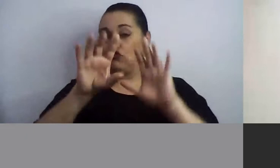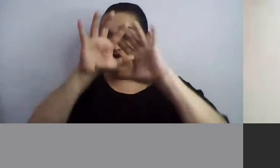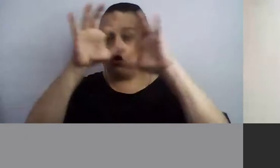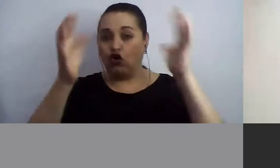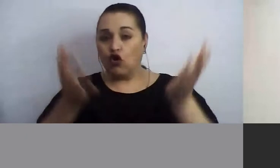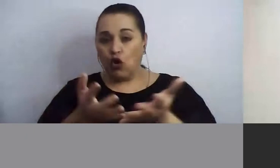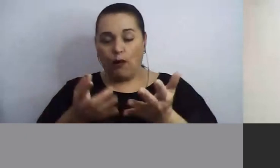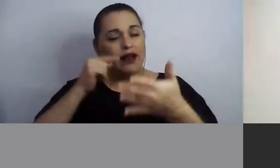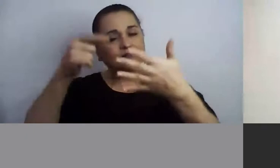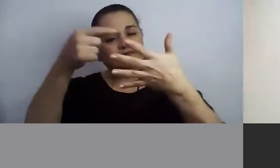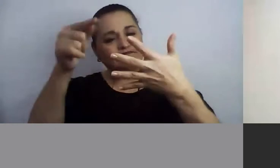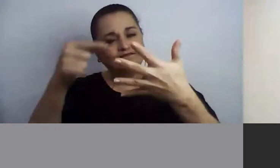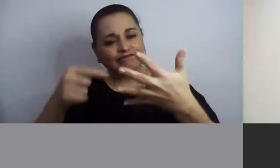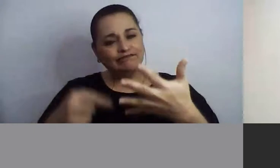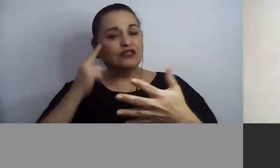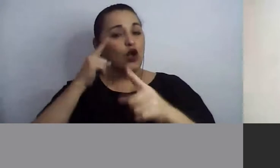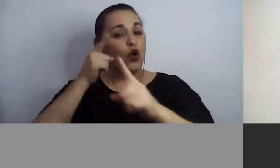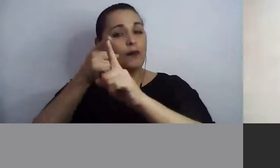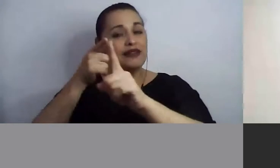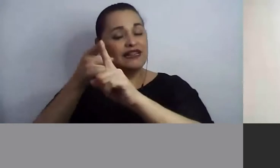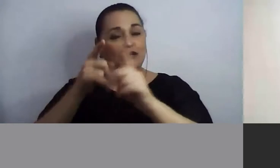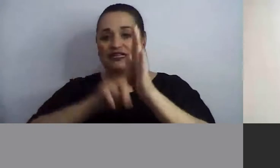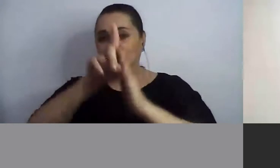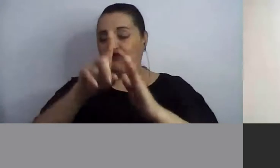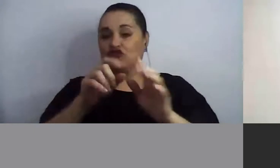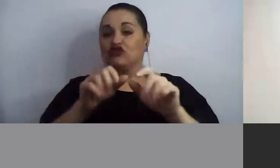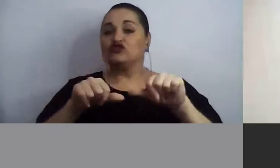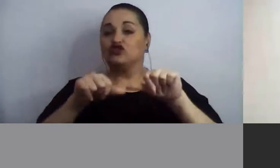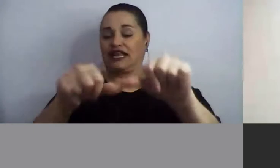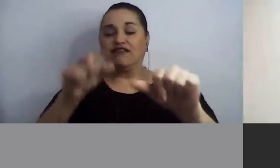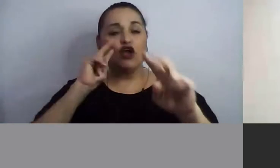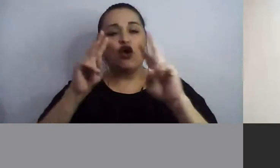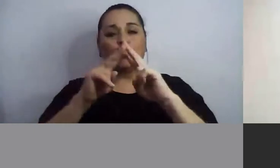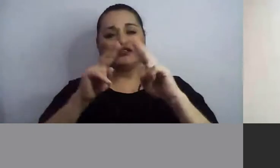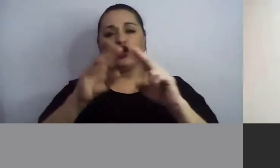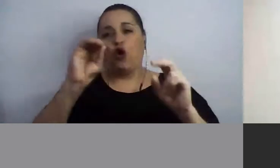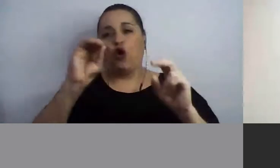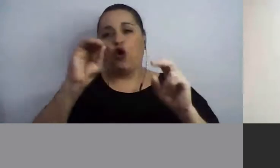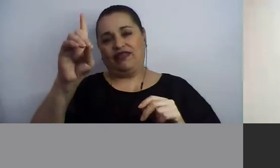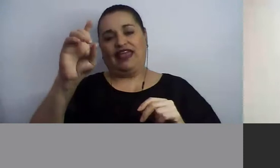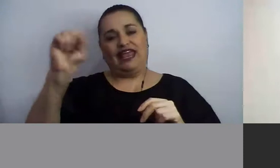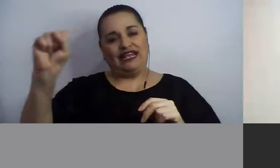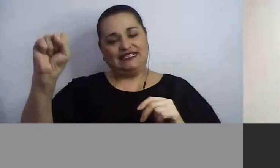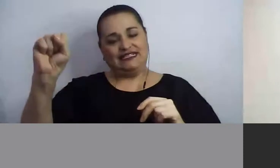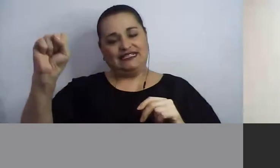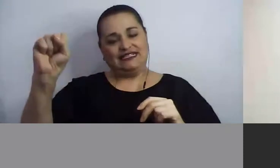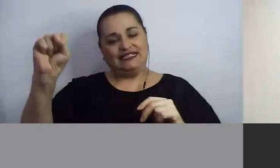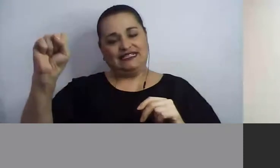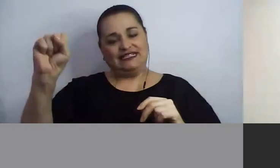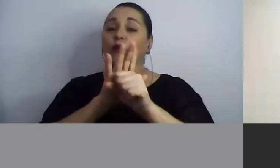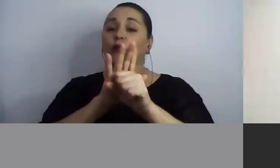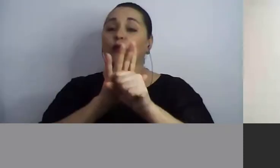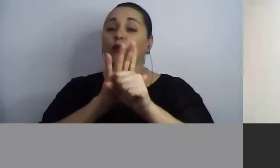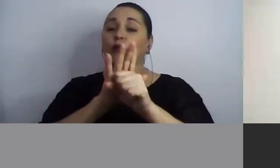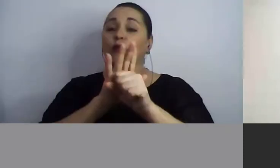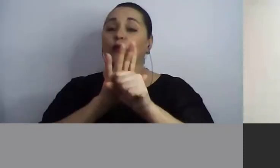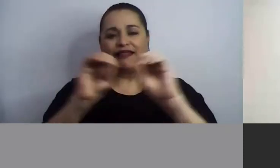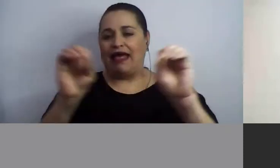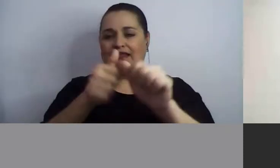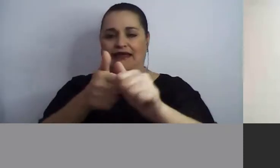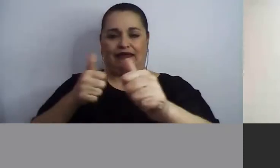comprende los objetivos de desarrollo sostenible, conocidos como los ODS, con la gran promesa de no dejar a nadie